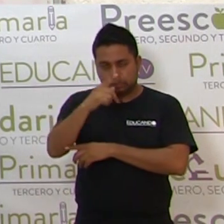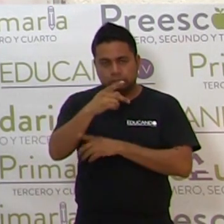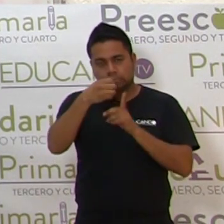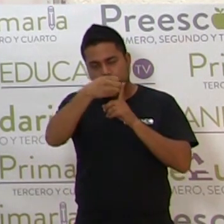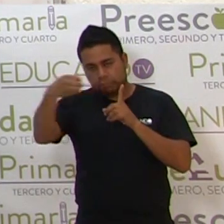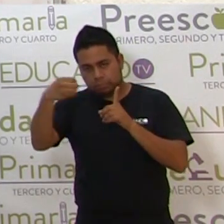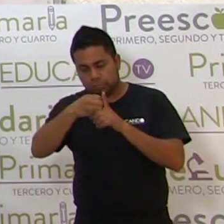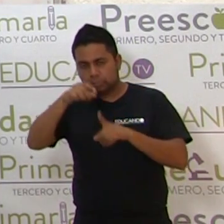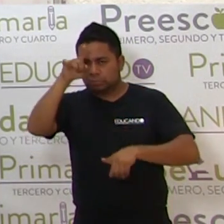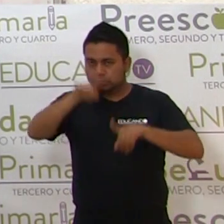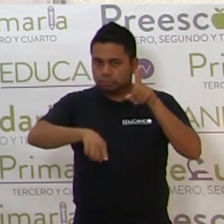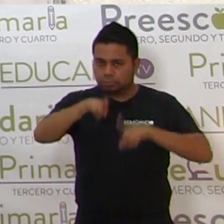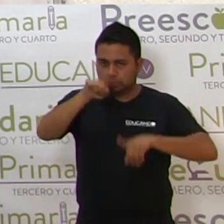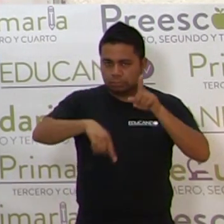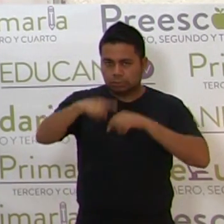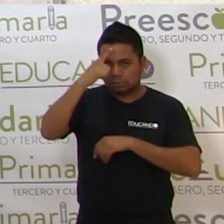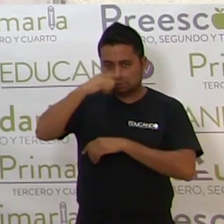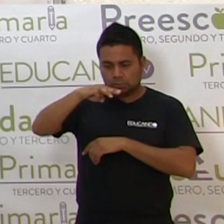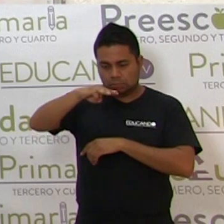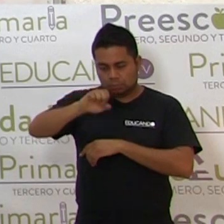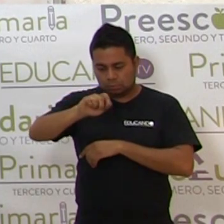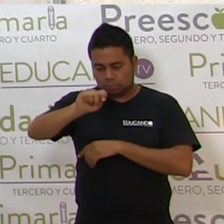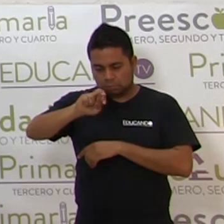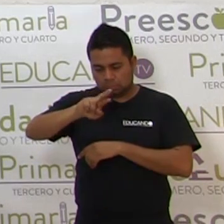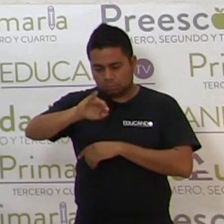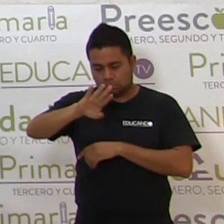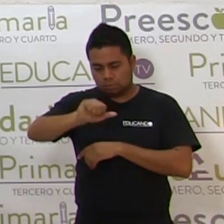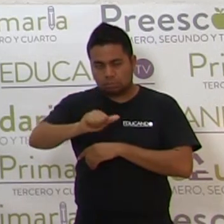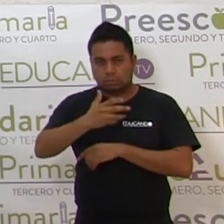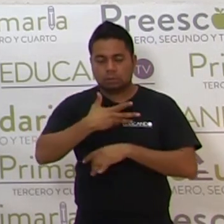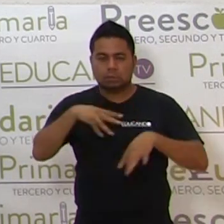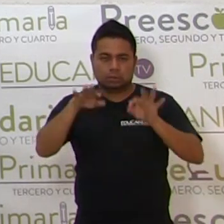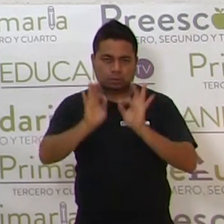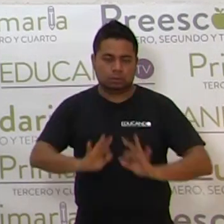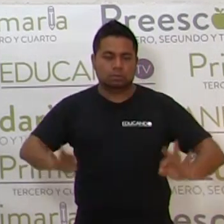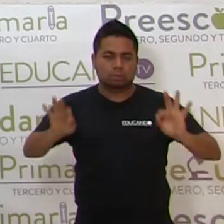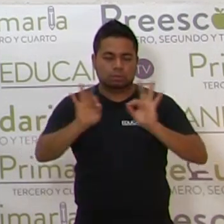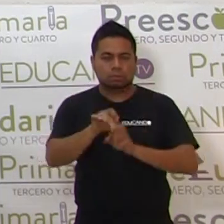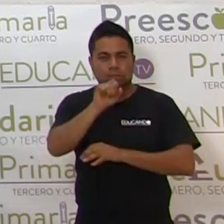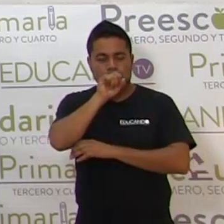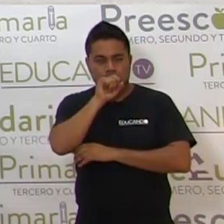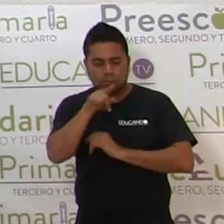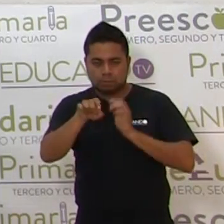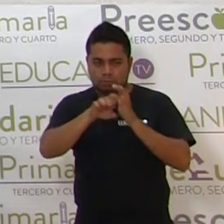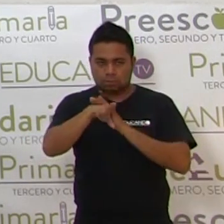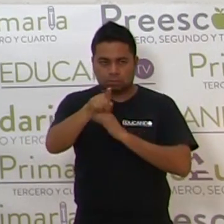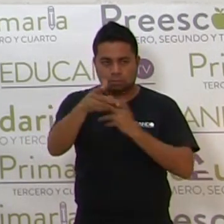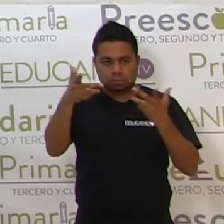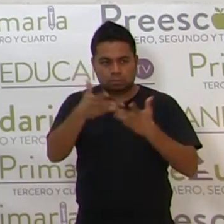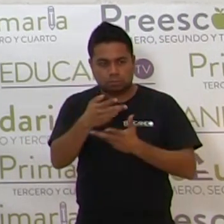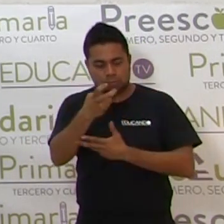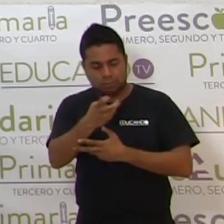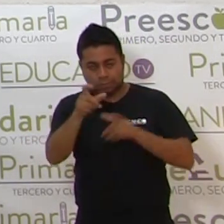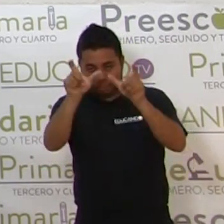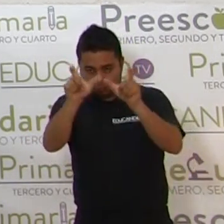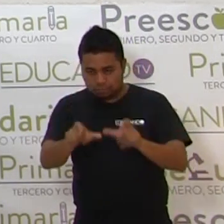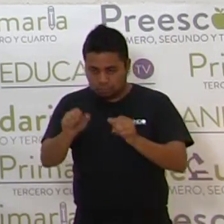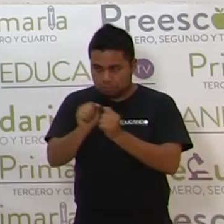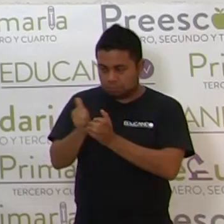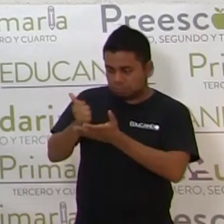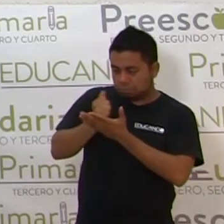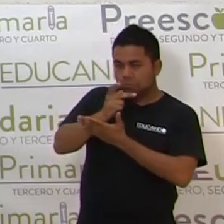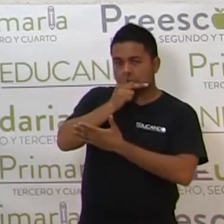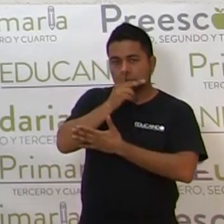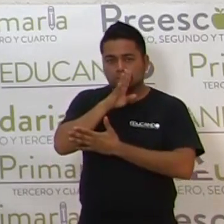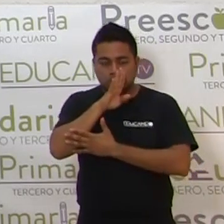versos con relación a su métrica. Es importante también que tú puedas realizar este cuadrito con ayuda de papá y